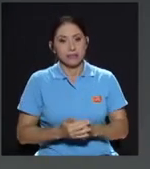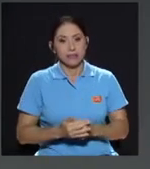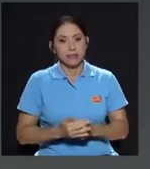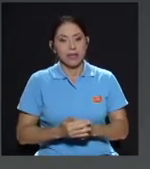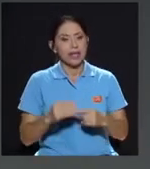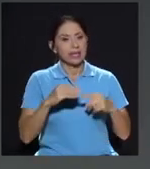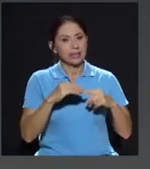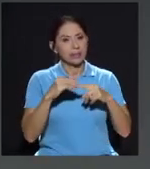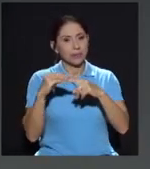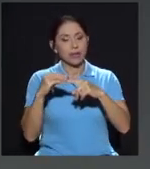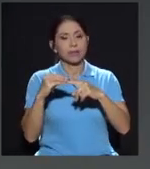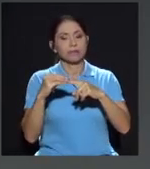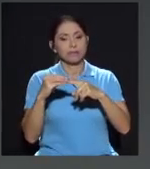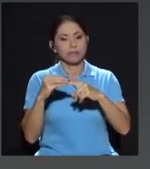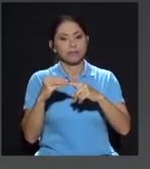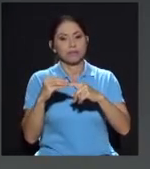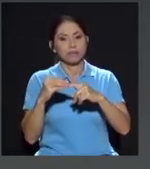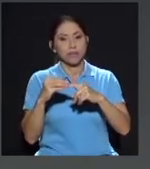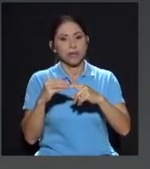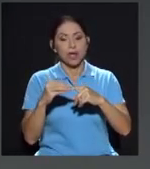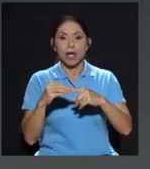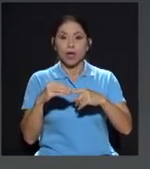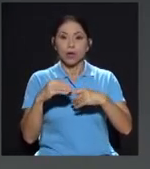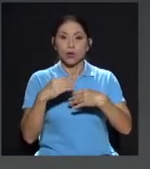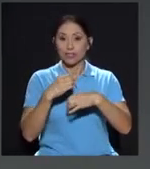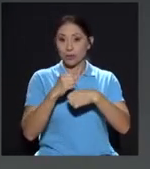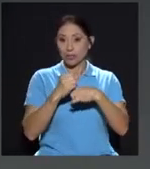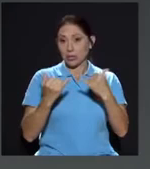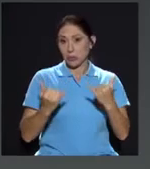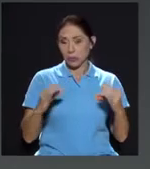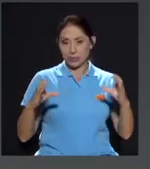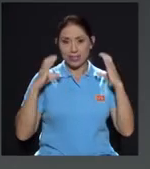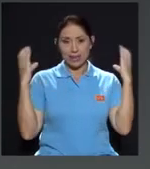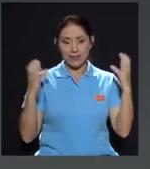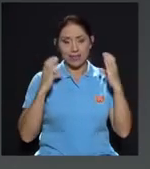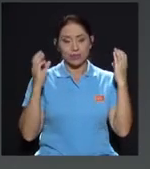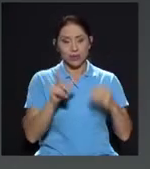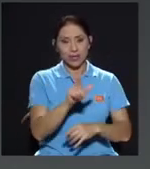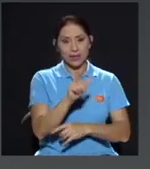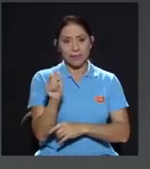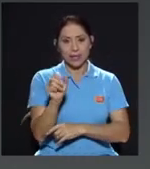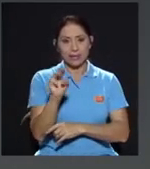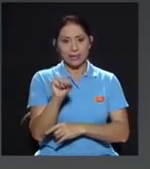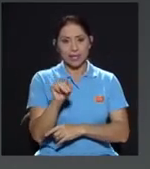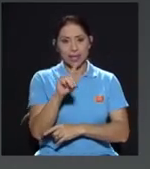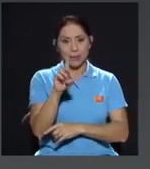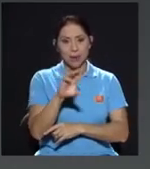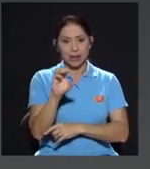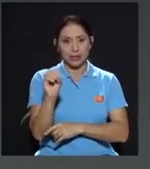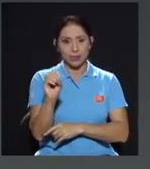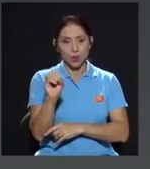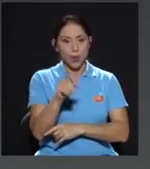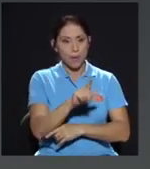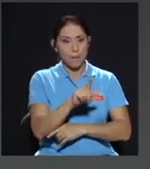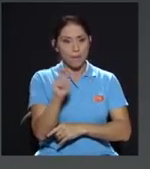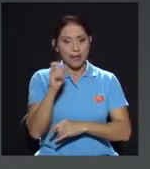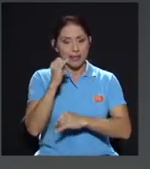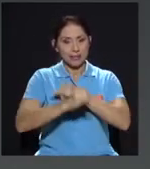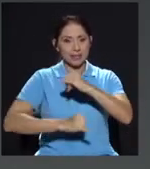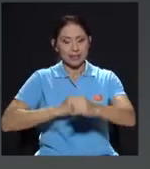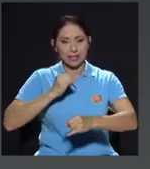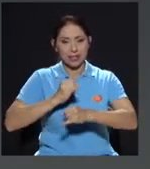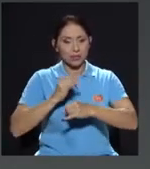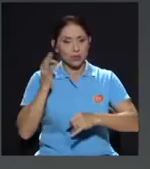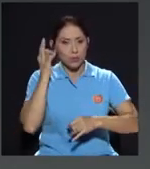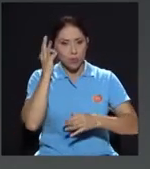particular lo estamos haciendo en la celebración del mes de marzo mes internacional de la mujer y